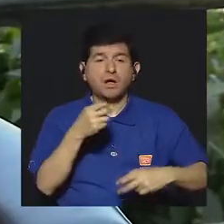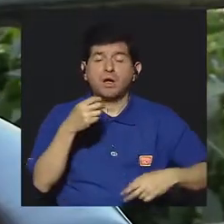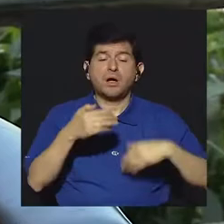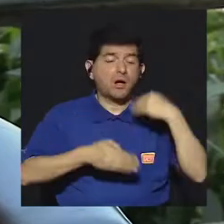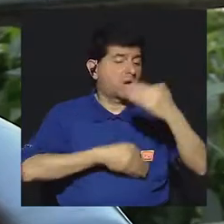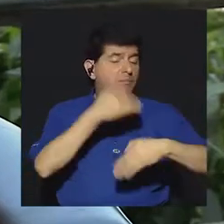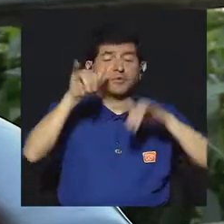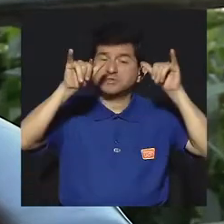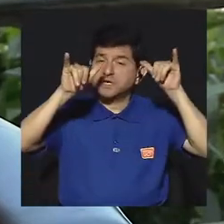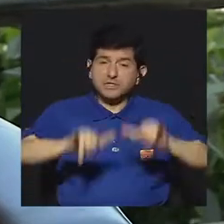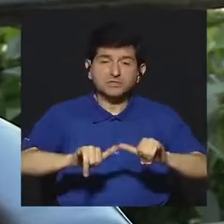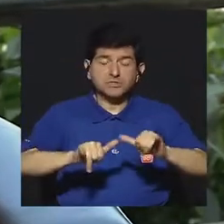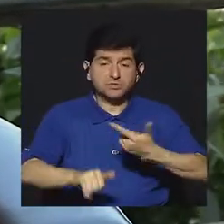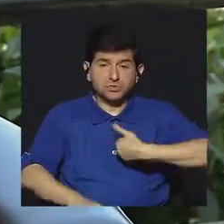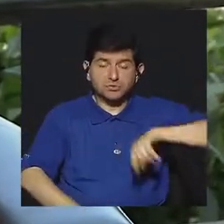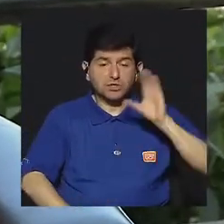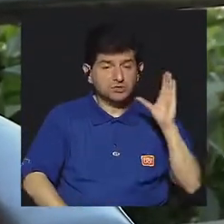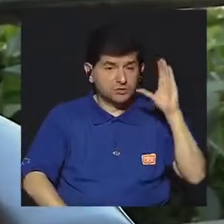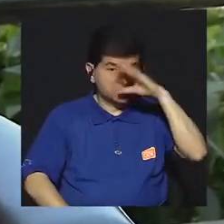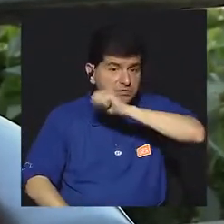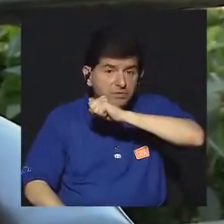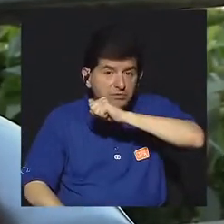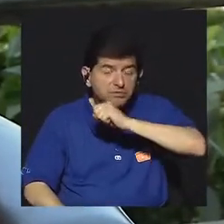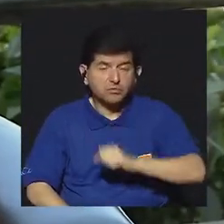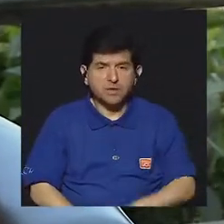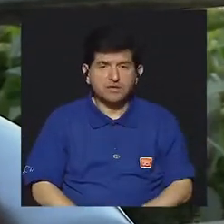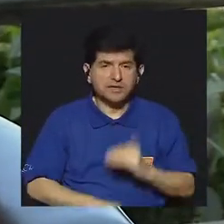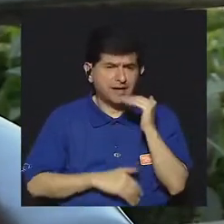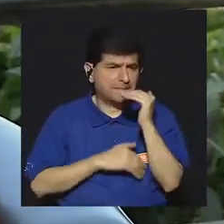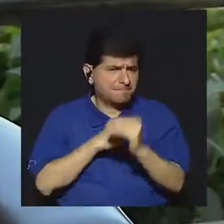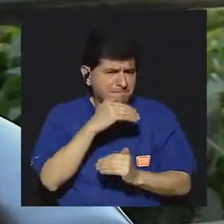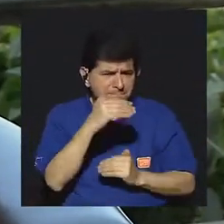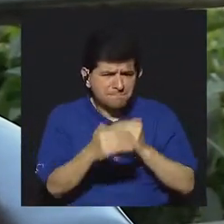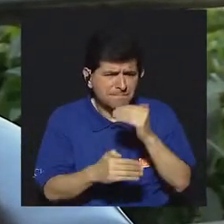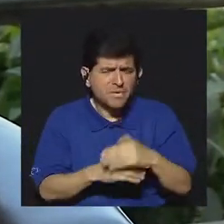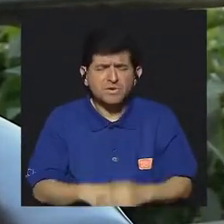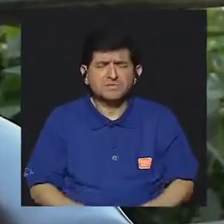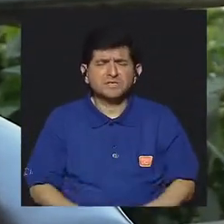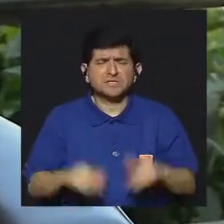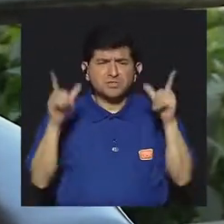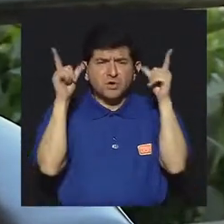que se van a quedar. Si ya nosotros determinamos que hay un proceso de